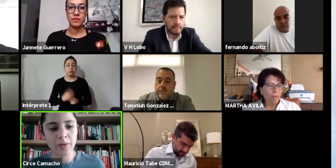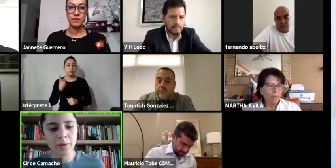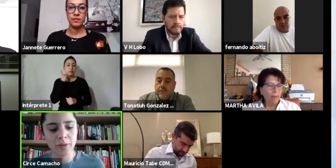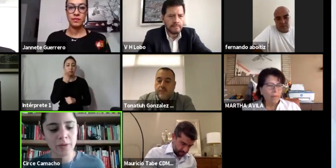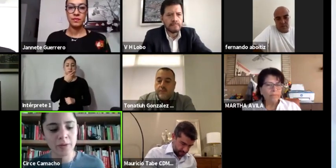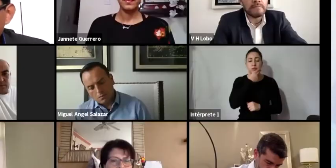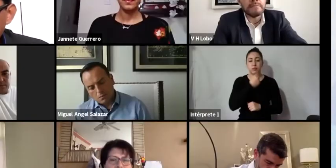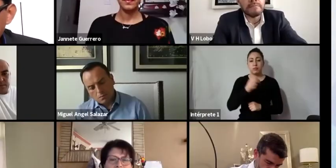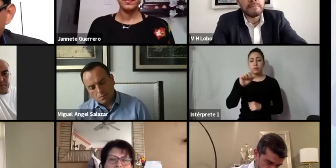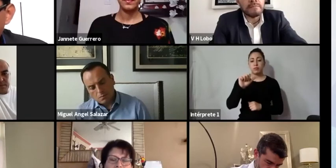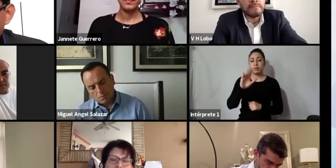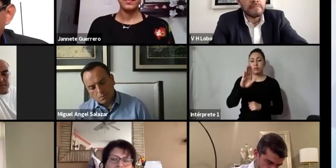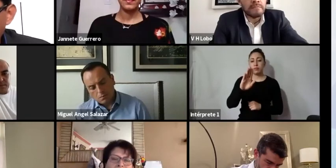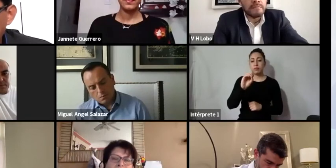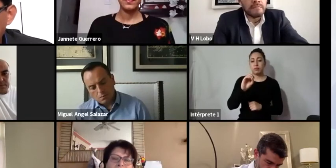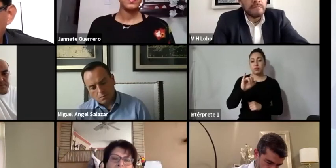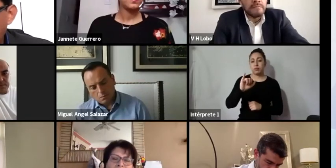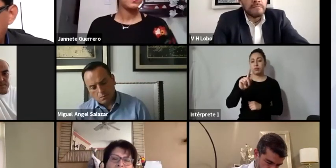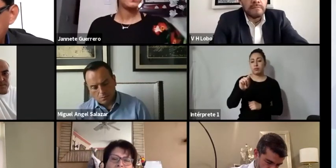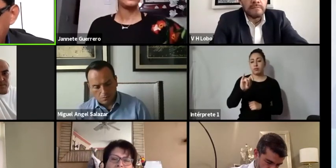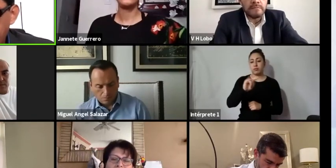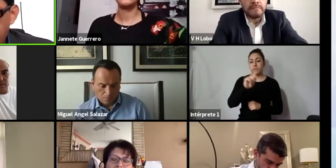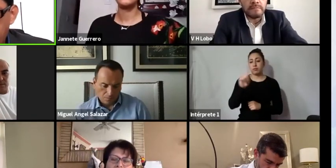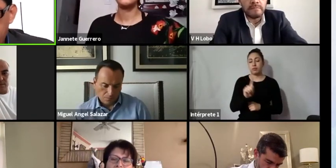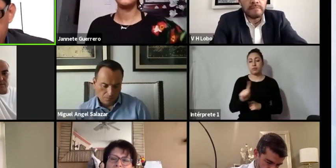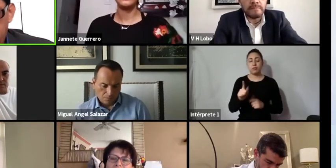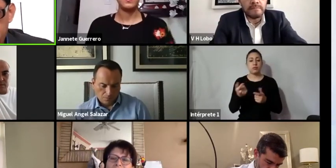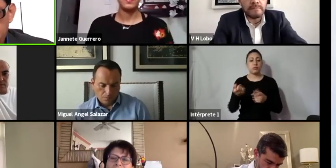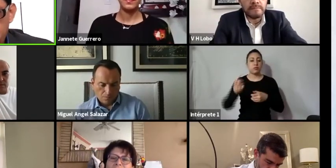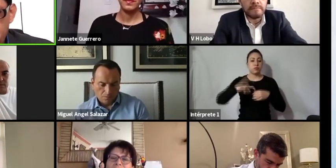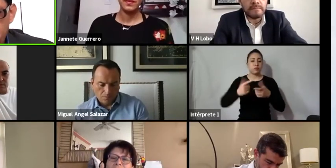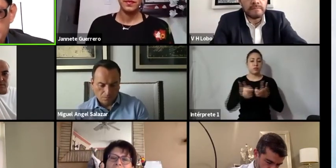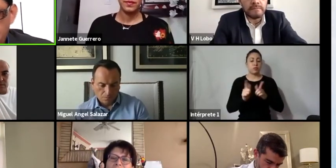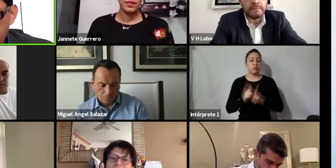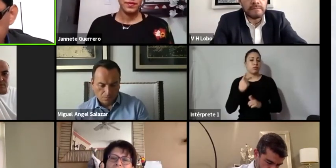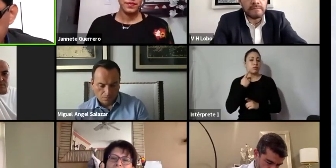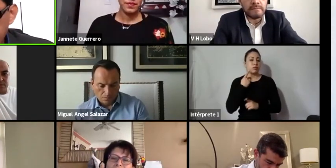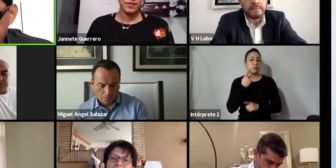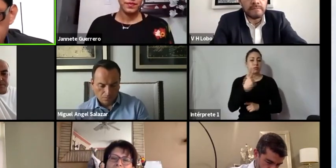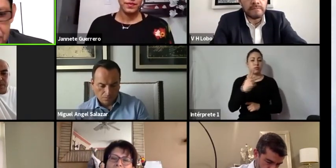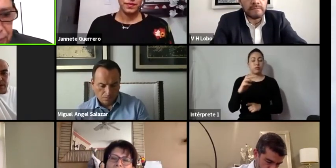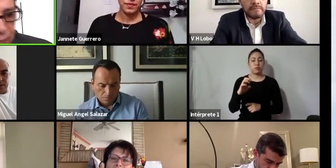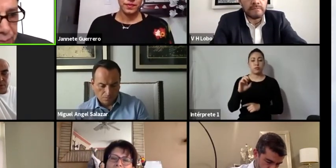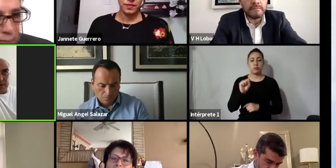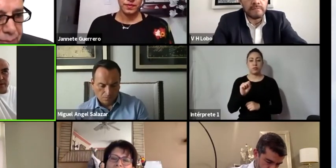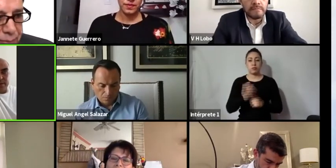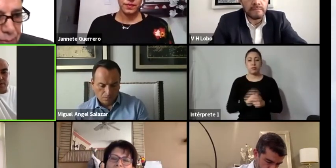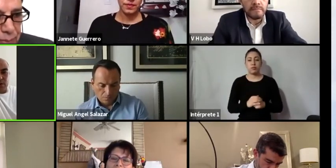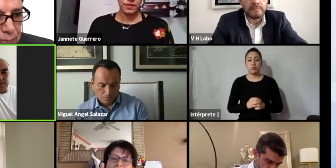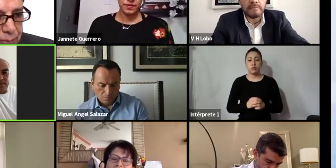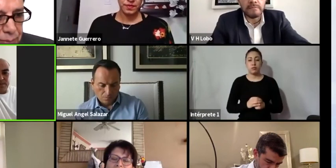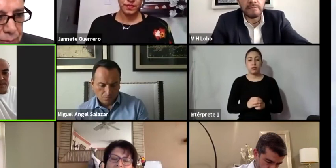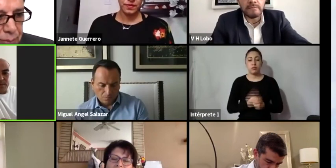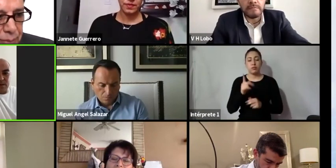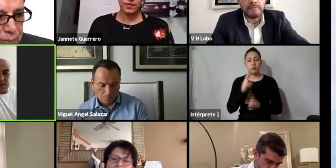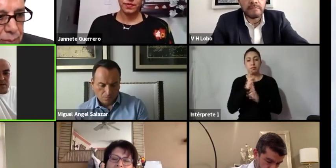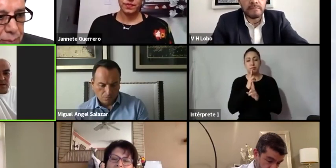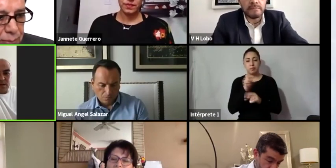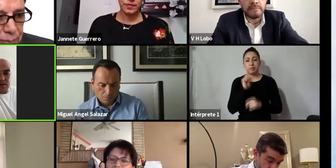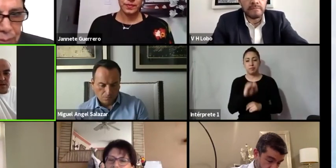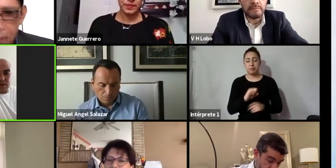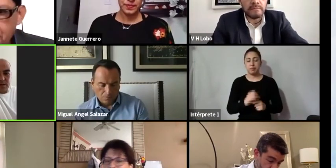Diputado Fernando José Boitizaro, coordinador de la sesión parlamentaria del Partido Encuentro Social. Boitizen pro.